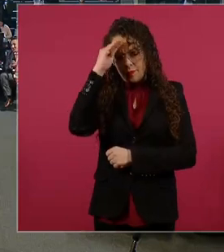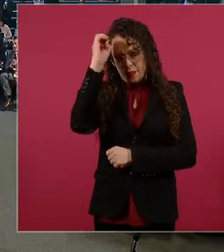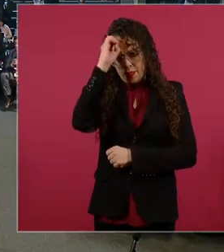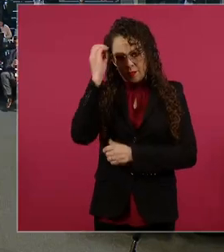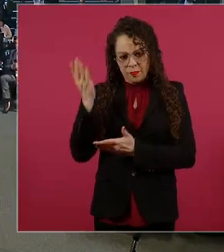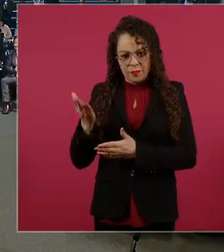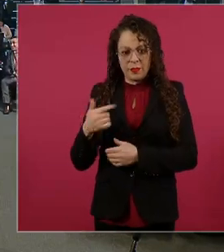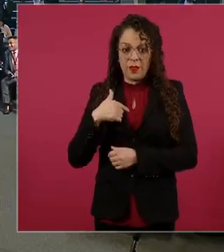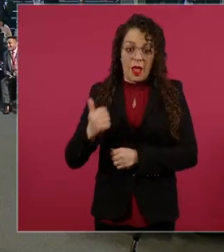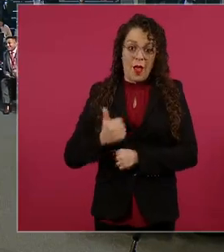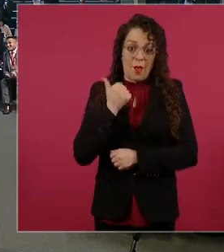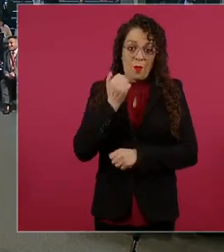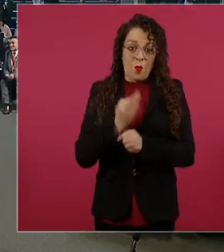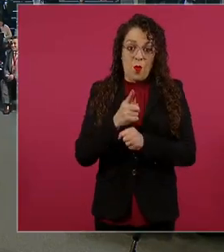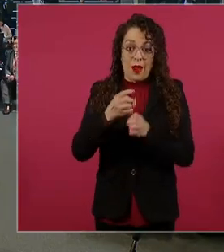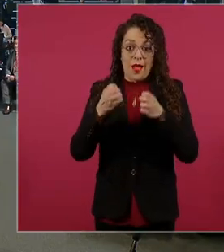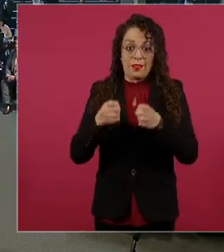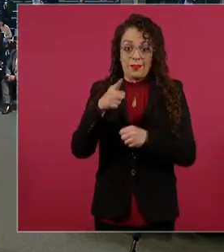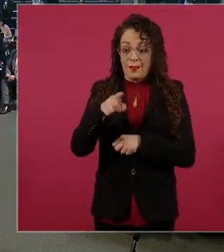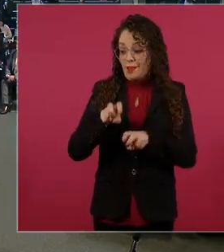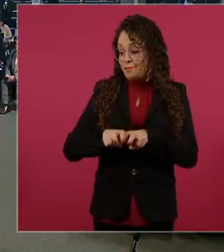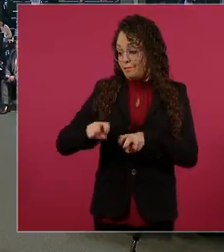Aprovechando que están por aquí. Gracias.